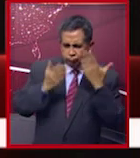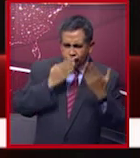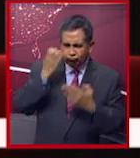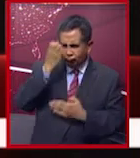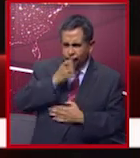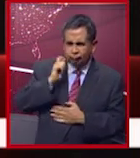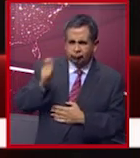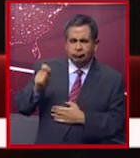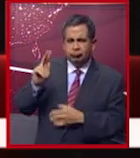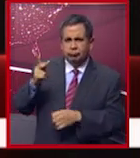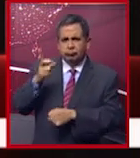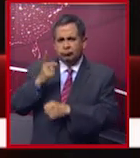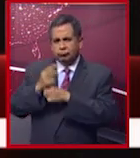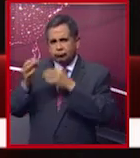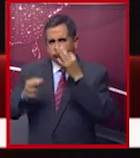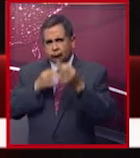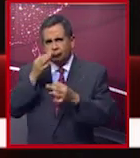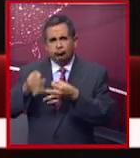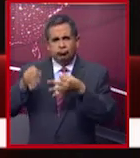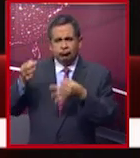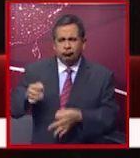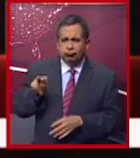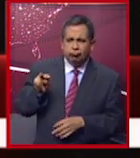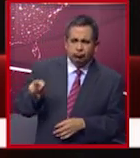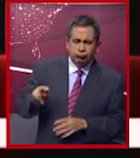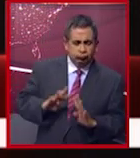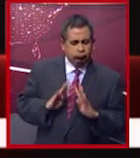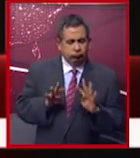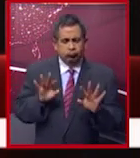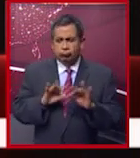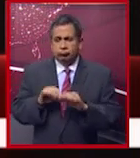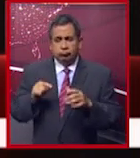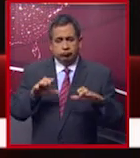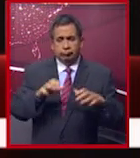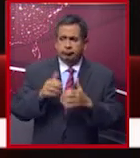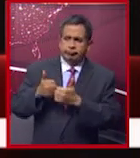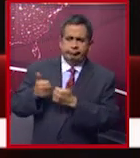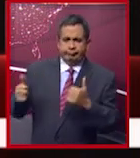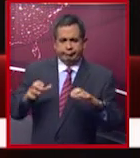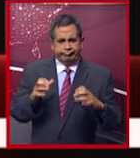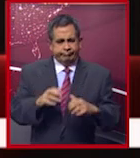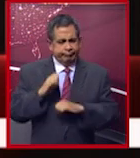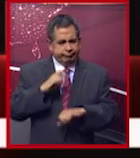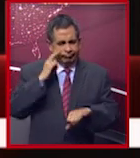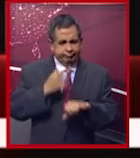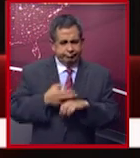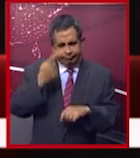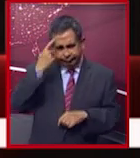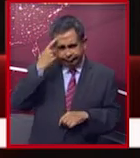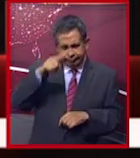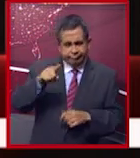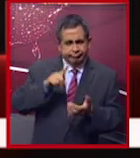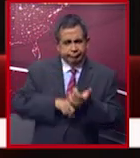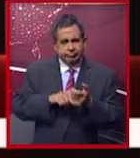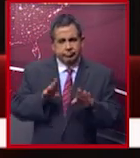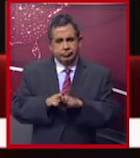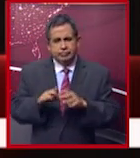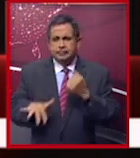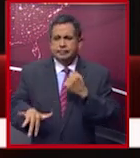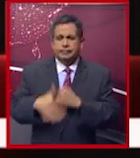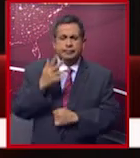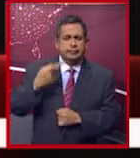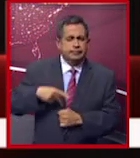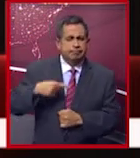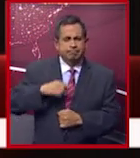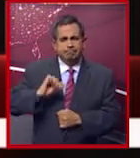Seguimiento de la Publicidad Oficial con autonomía técnica y de gestión, que se conformará por 15